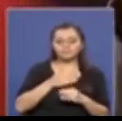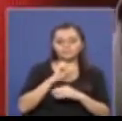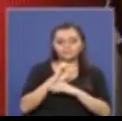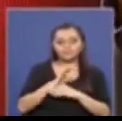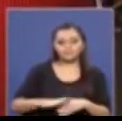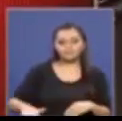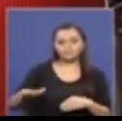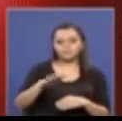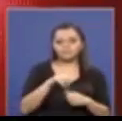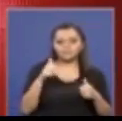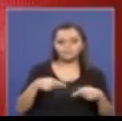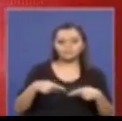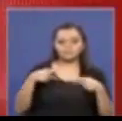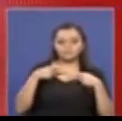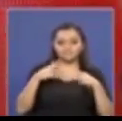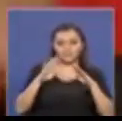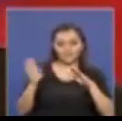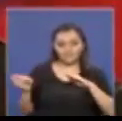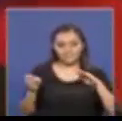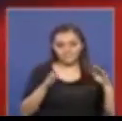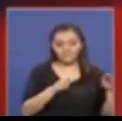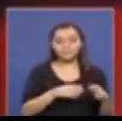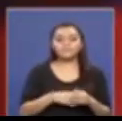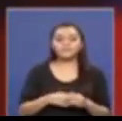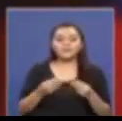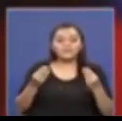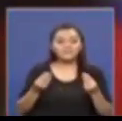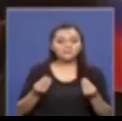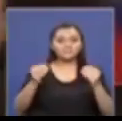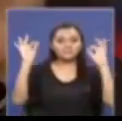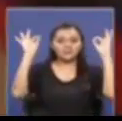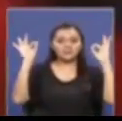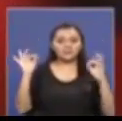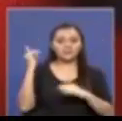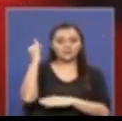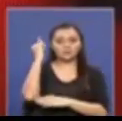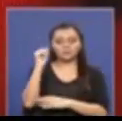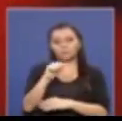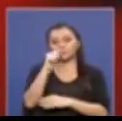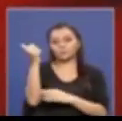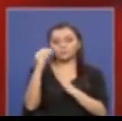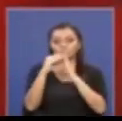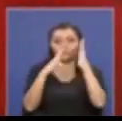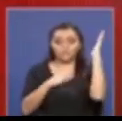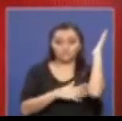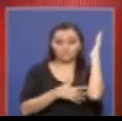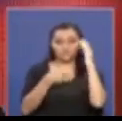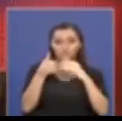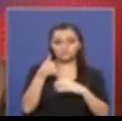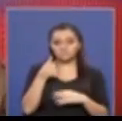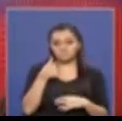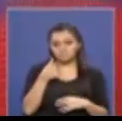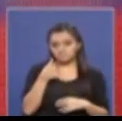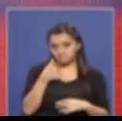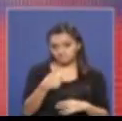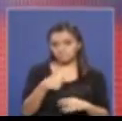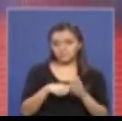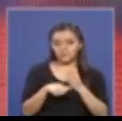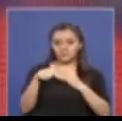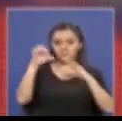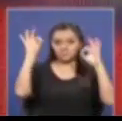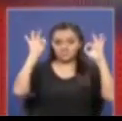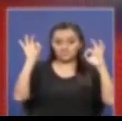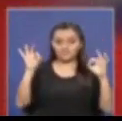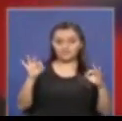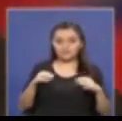pueblo ecuatoriano, para el buen vivir. Eficiencia energética para la industria, otro proyecto del Ministerio de